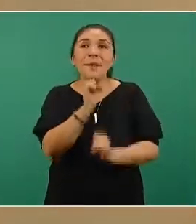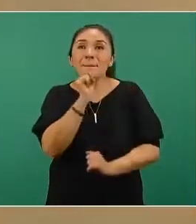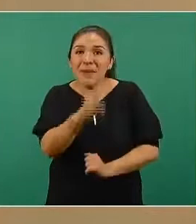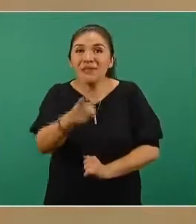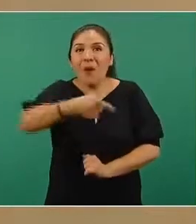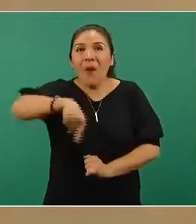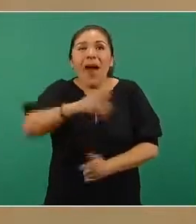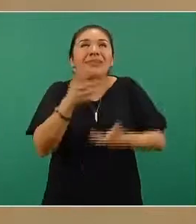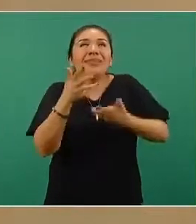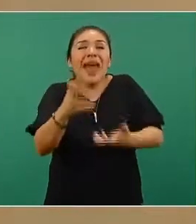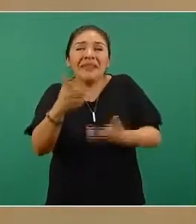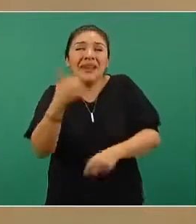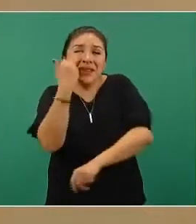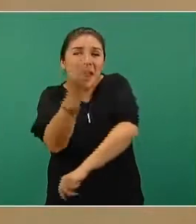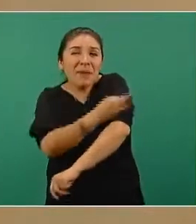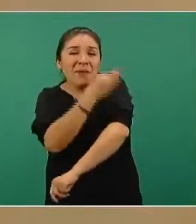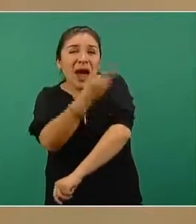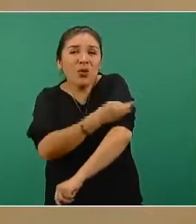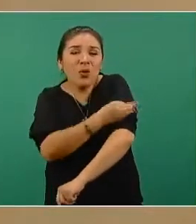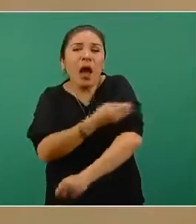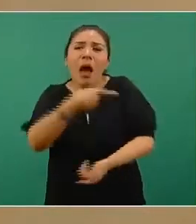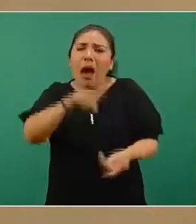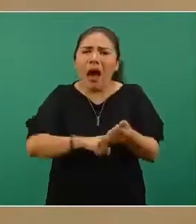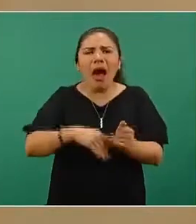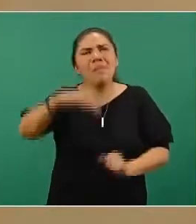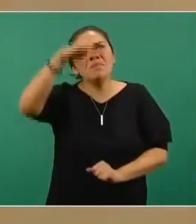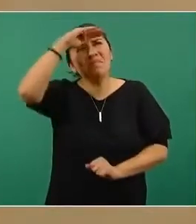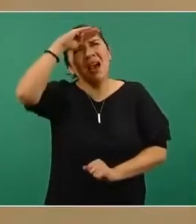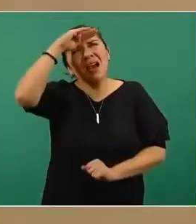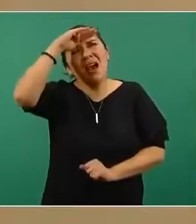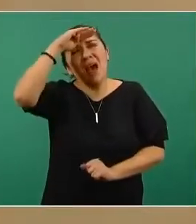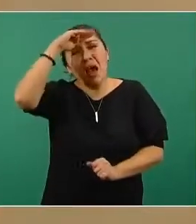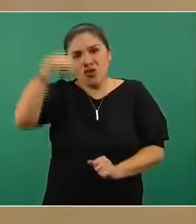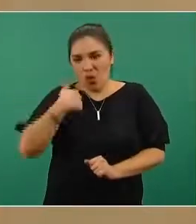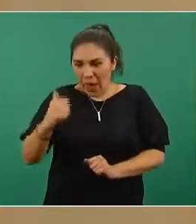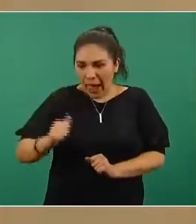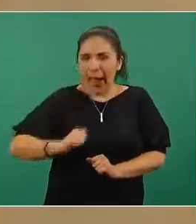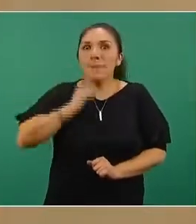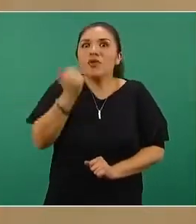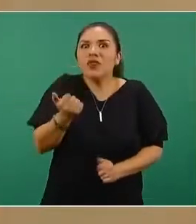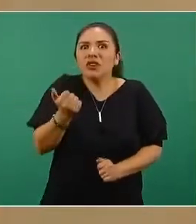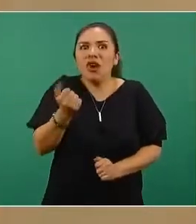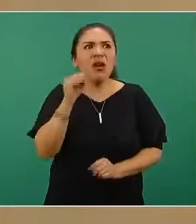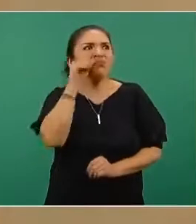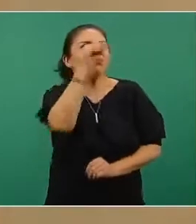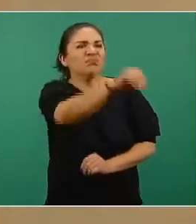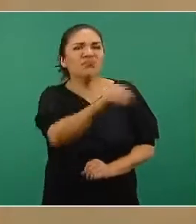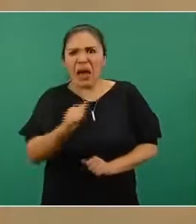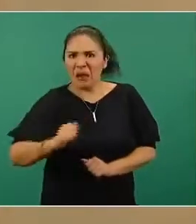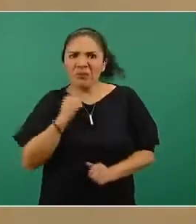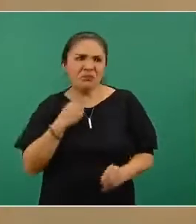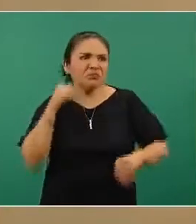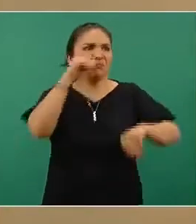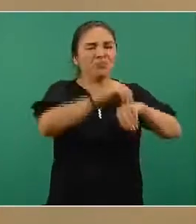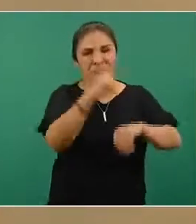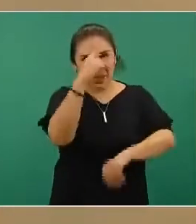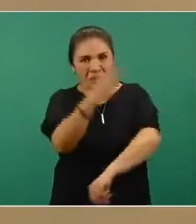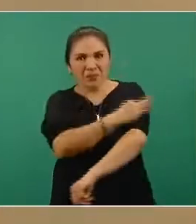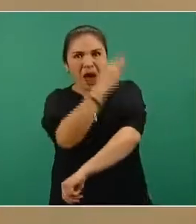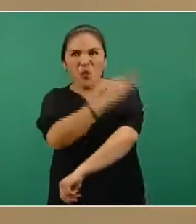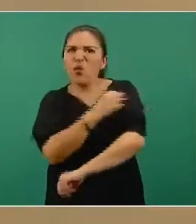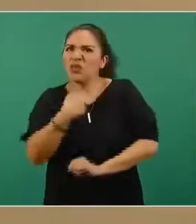ambición por vacunarse, está la idea de aprovechar casi en cualquier lugar que esté la vacunación,